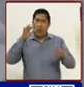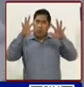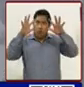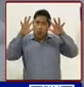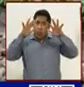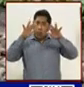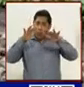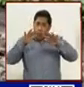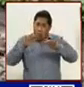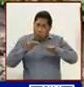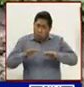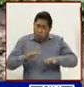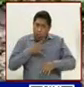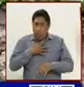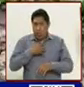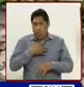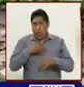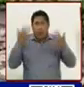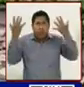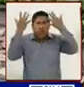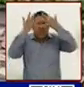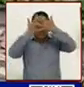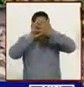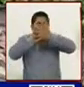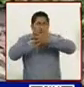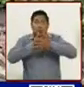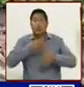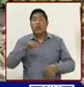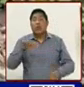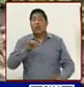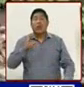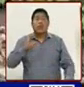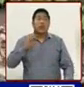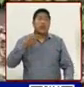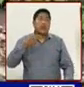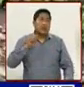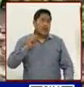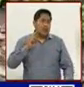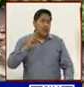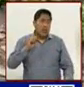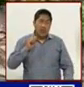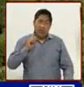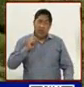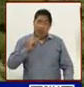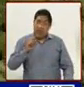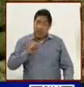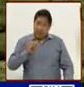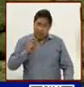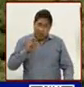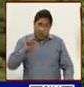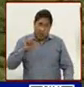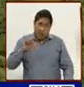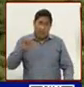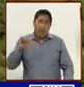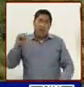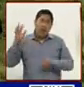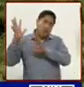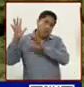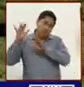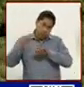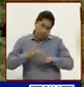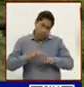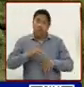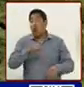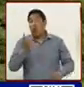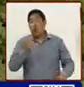con nieblina. En Charazani, con cruce con Apolo, donde hubo un derrumbe. En Llayagua, Ravelo, donde se